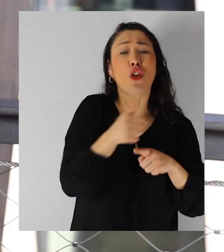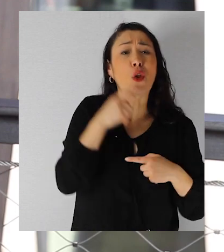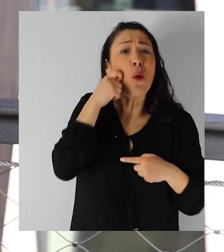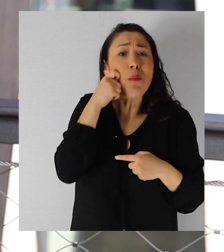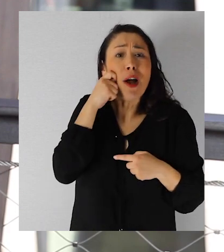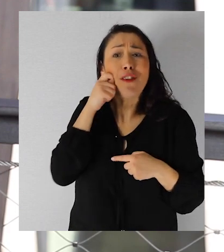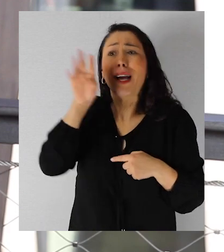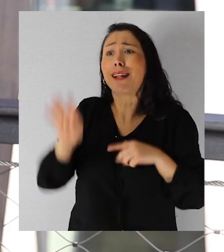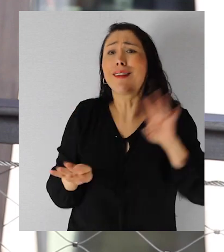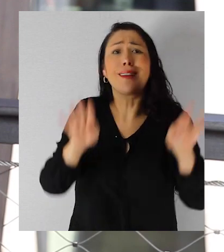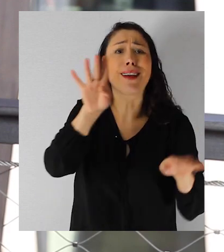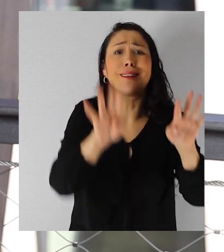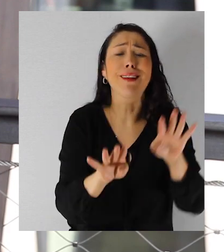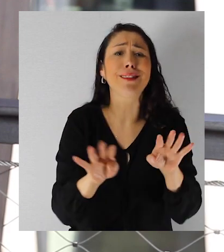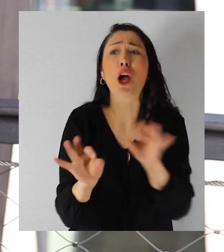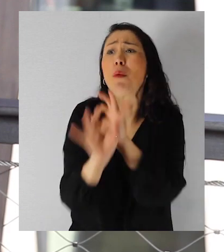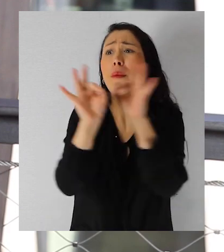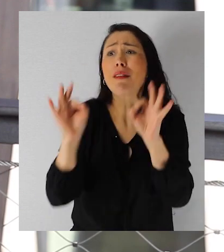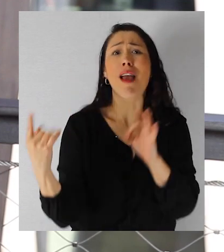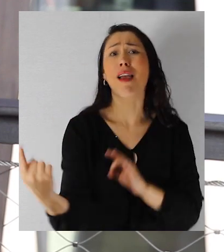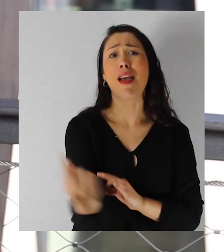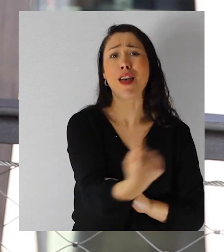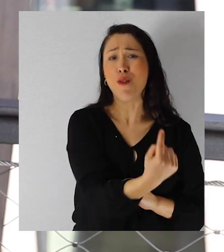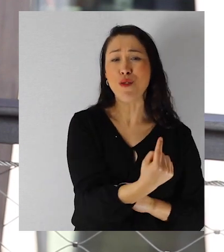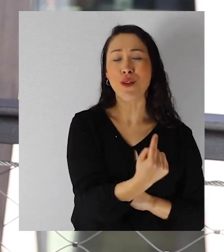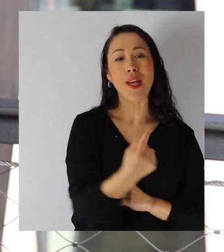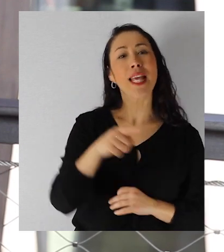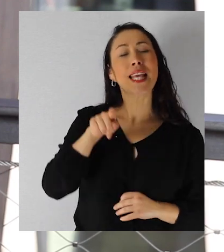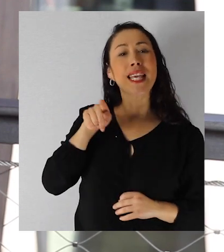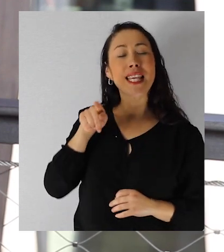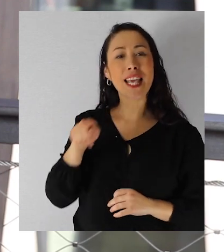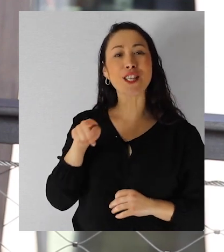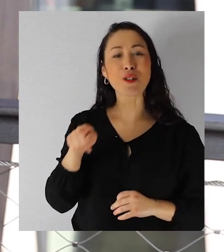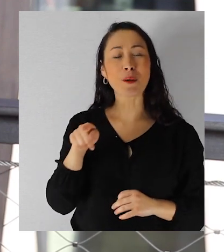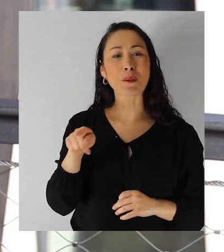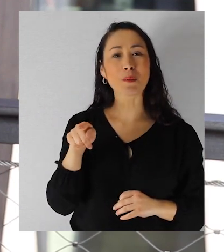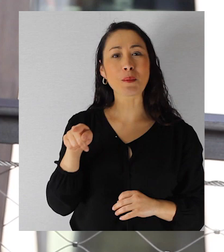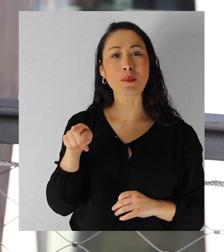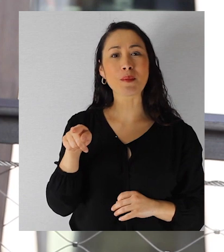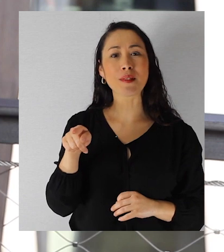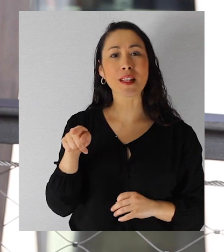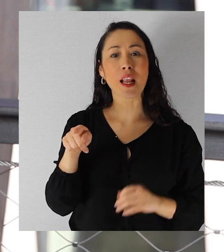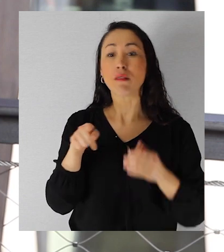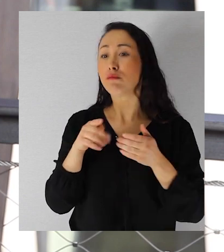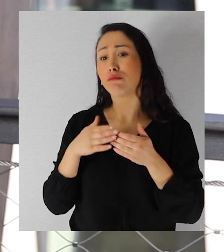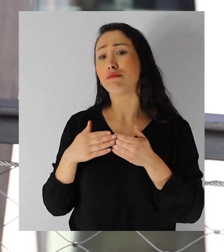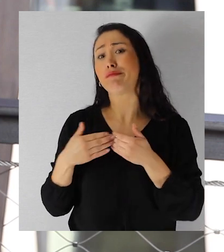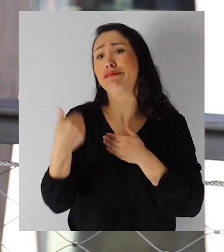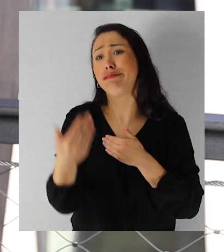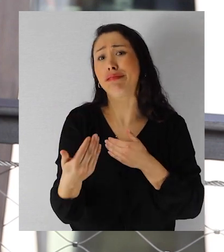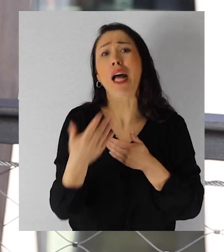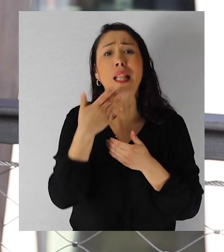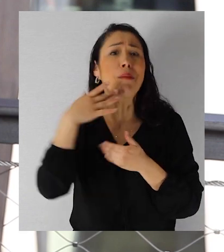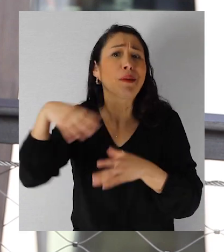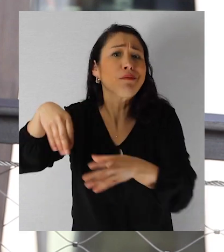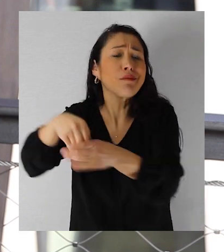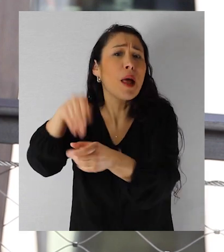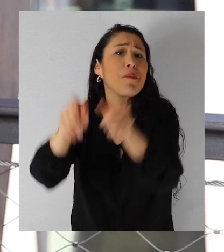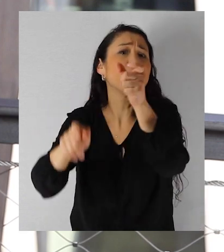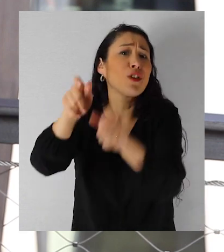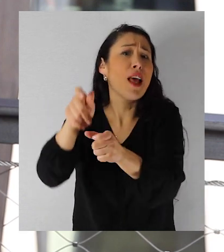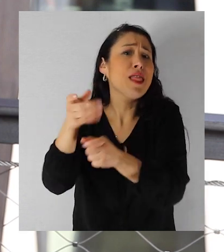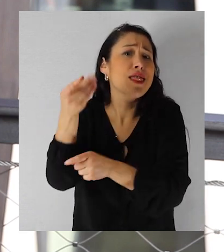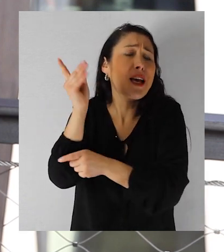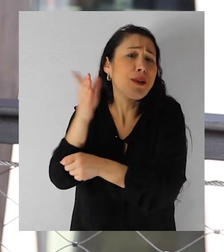propias condiciones y nuestras propias particularidades. Y eso, en el fondo, se extiende también a las personas con discapacidad,